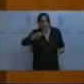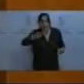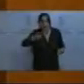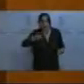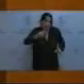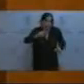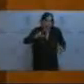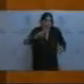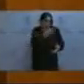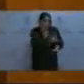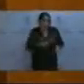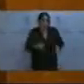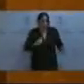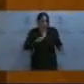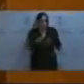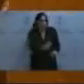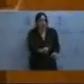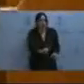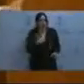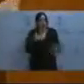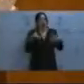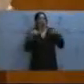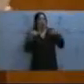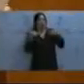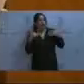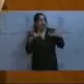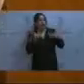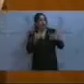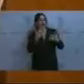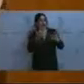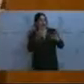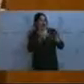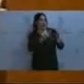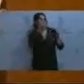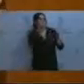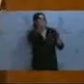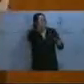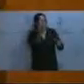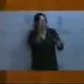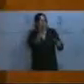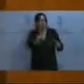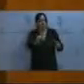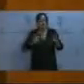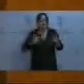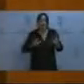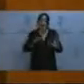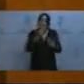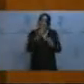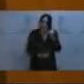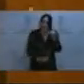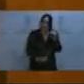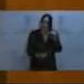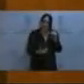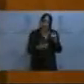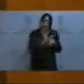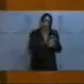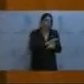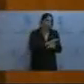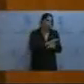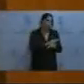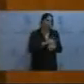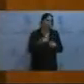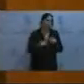sí, dígalo. Tiene una oportunidad. Yo me alegraría que me dijese que sí. Pero es que de los errores, consejera, nunca hay consecuencias